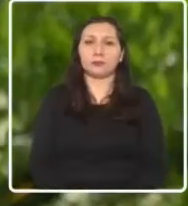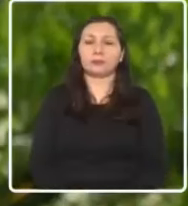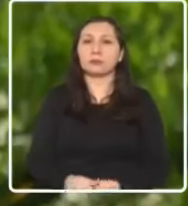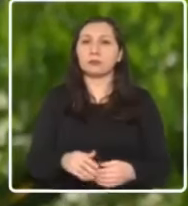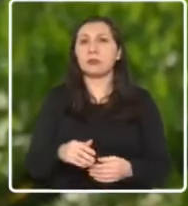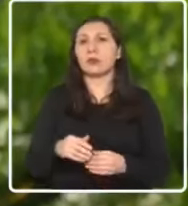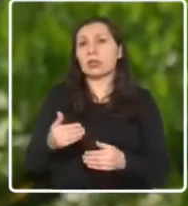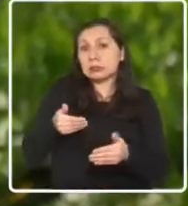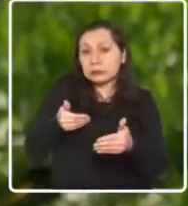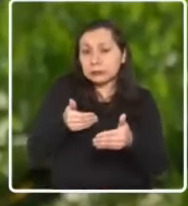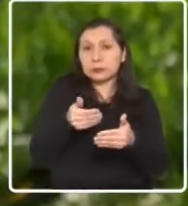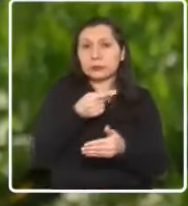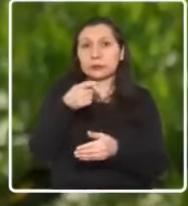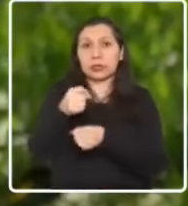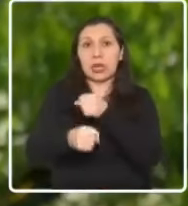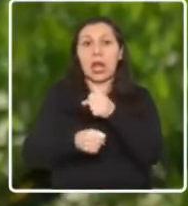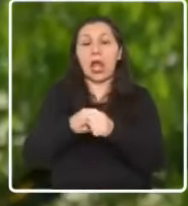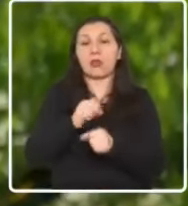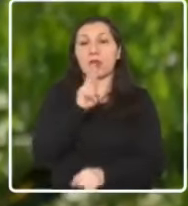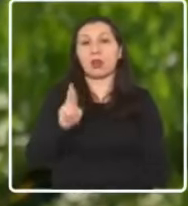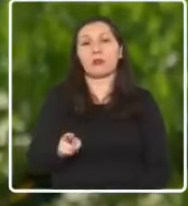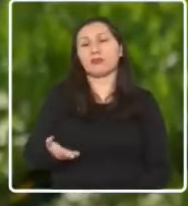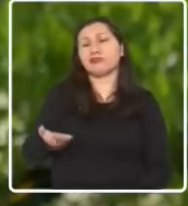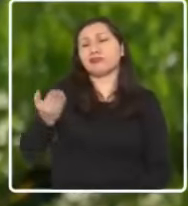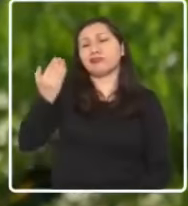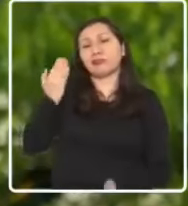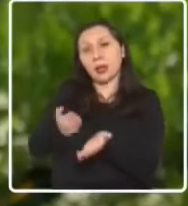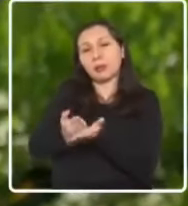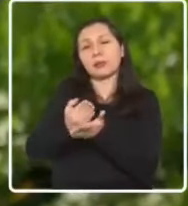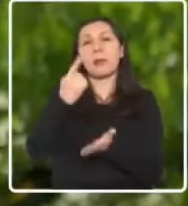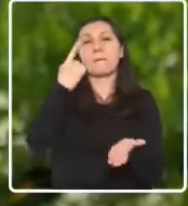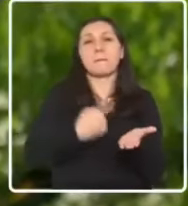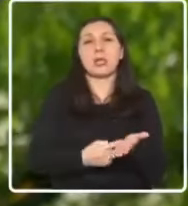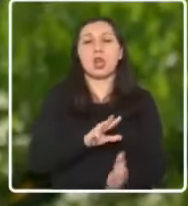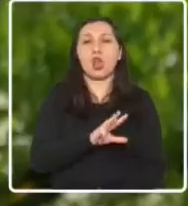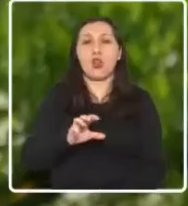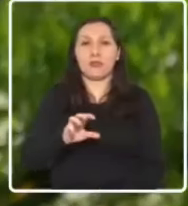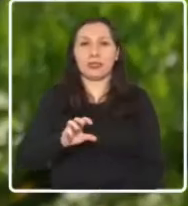Cerca del centenario de la República, allá a comienzos del 1900,